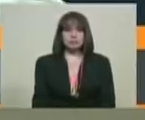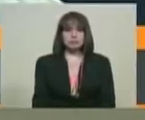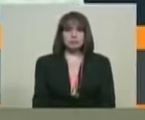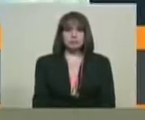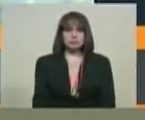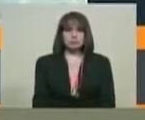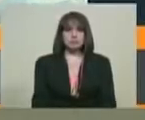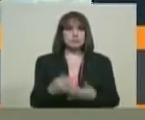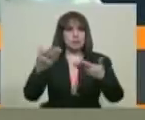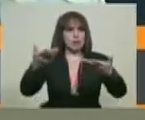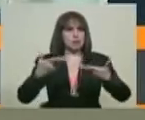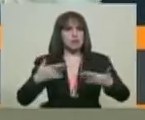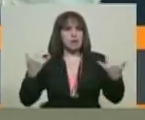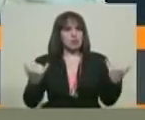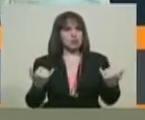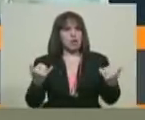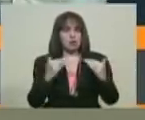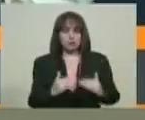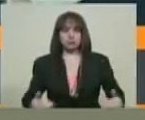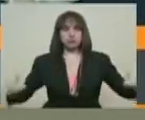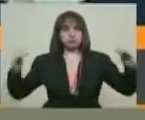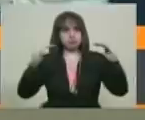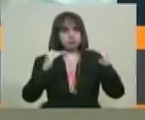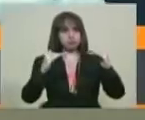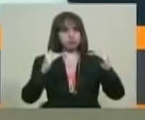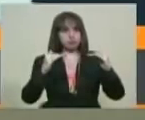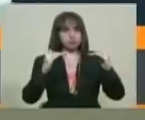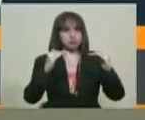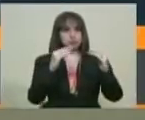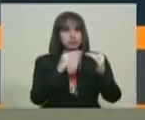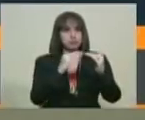Ha llegado el momento de dar un salto alto